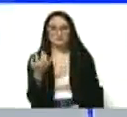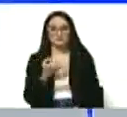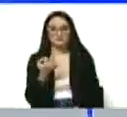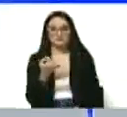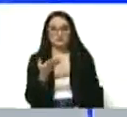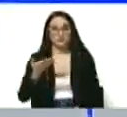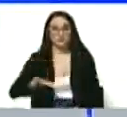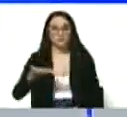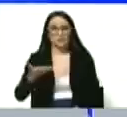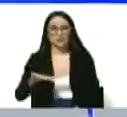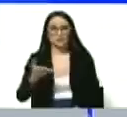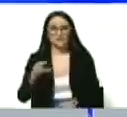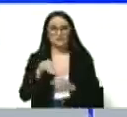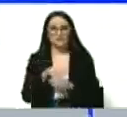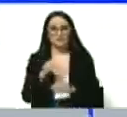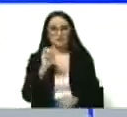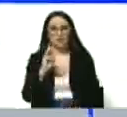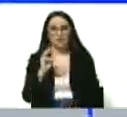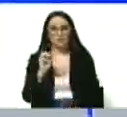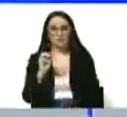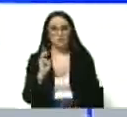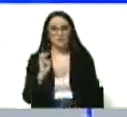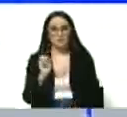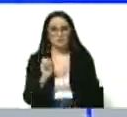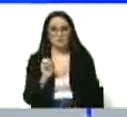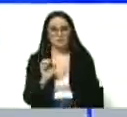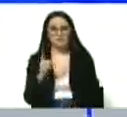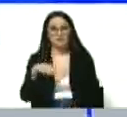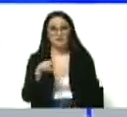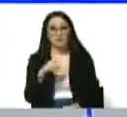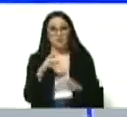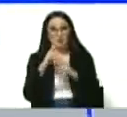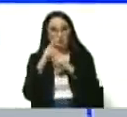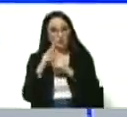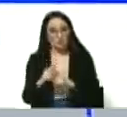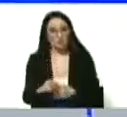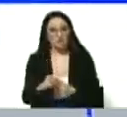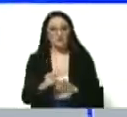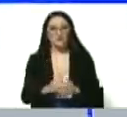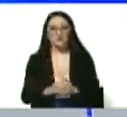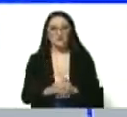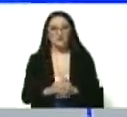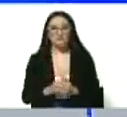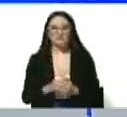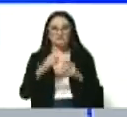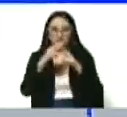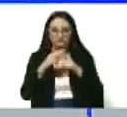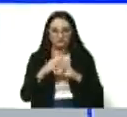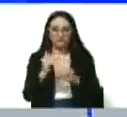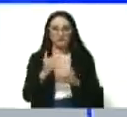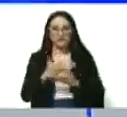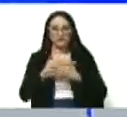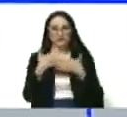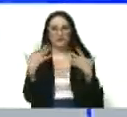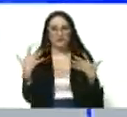vital importancia dentro de la OPEP. Para él, todo nuestro respeto y admiración por sus